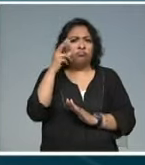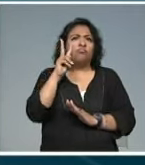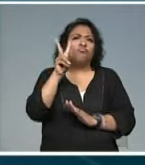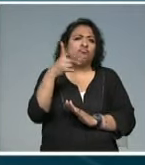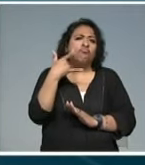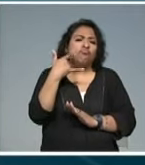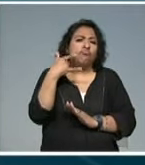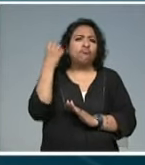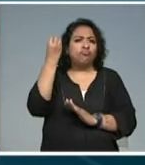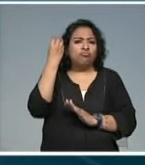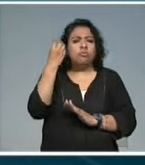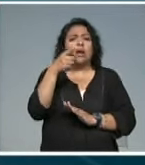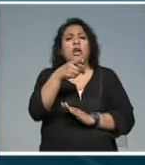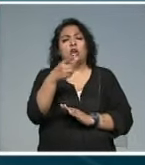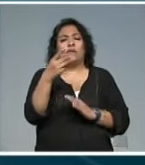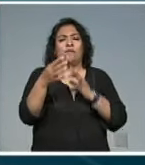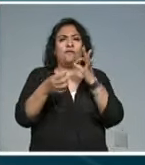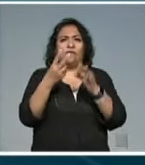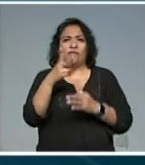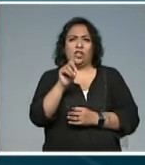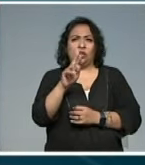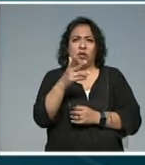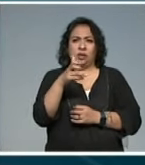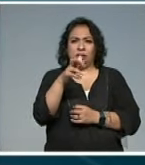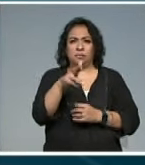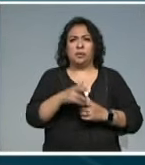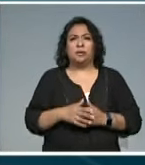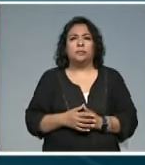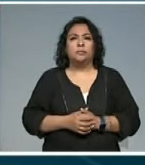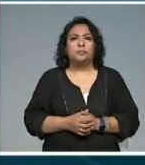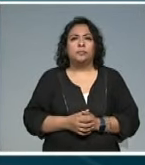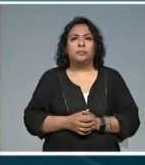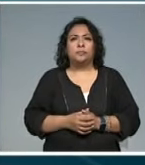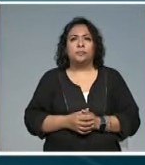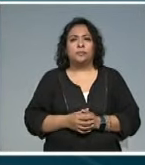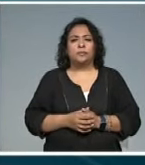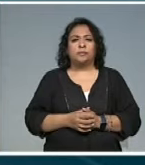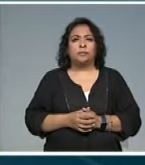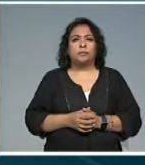consulta. Noticias 22, Víctor Gaspar.